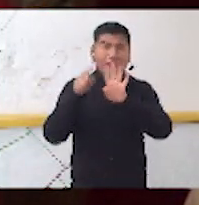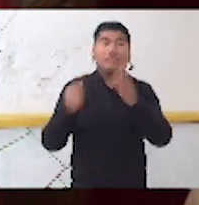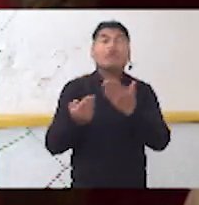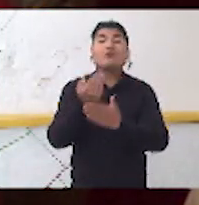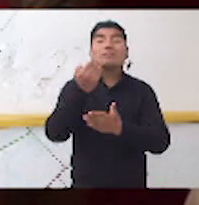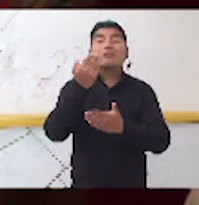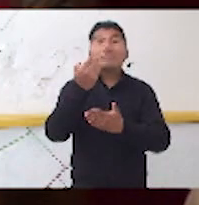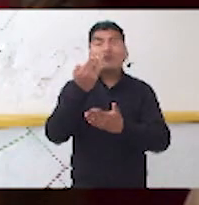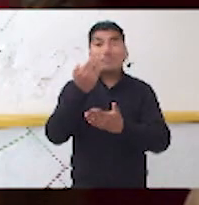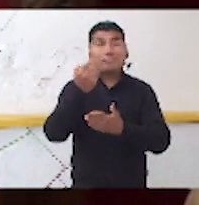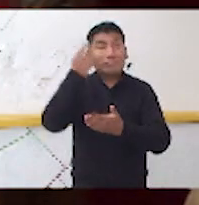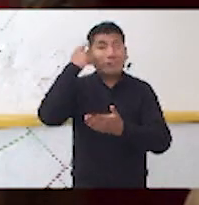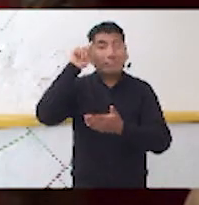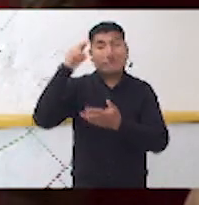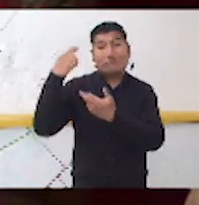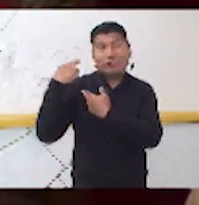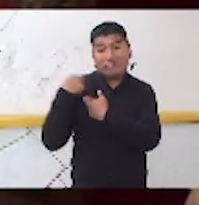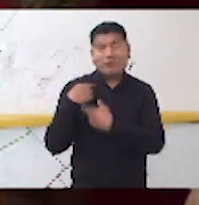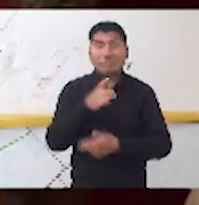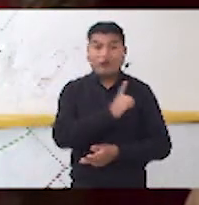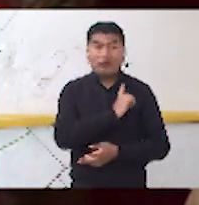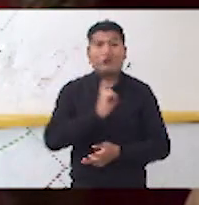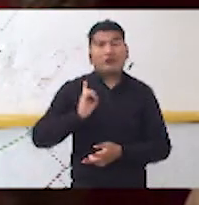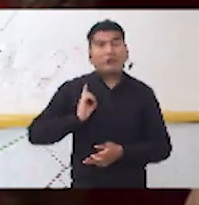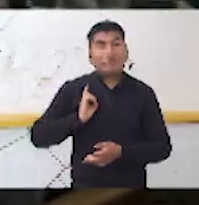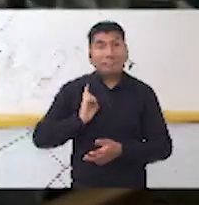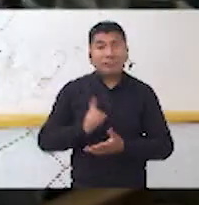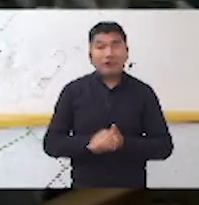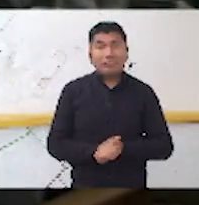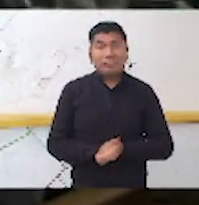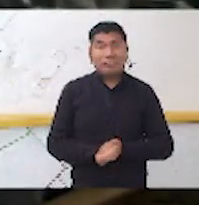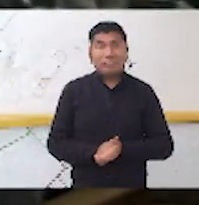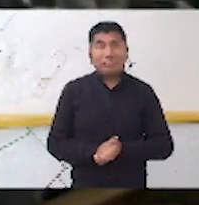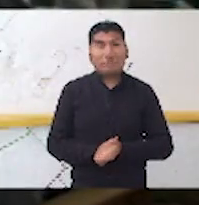nuestros para el orden del diaconado.